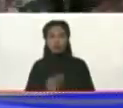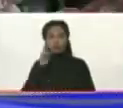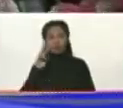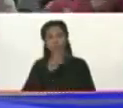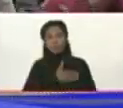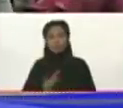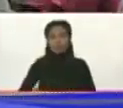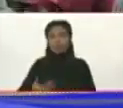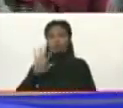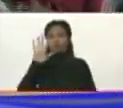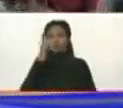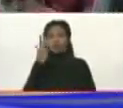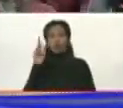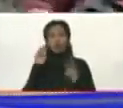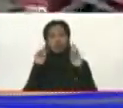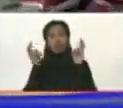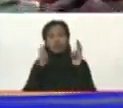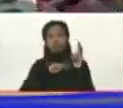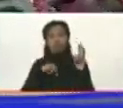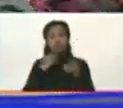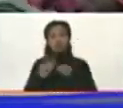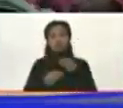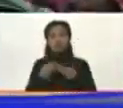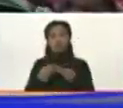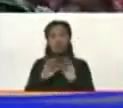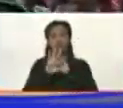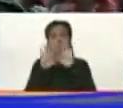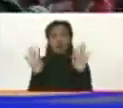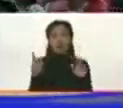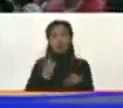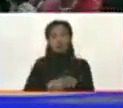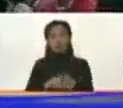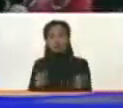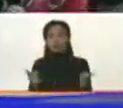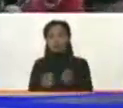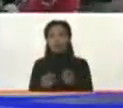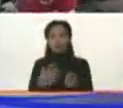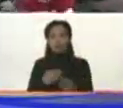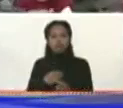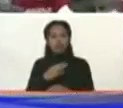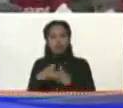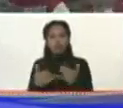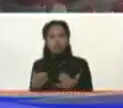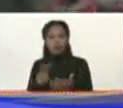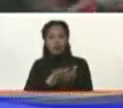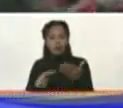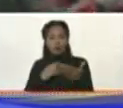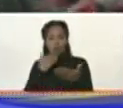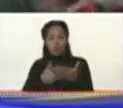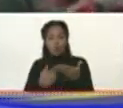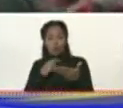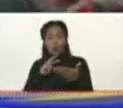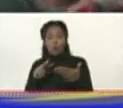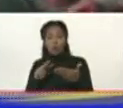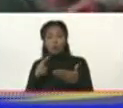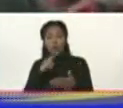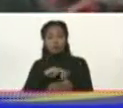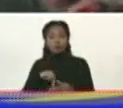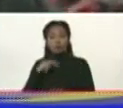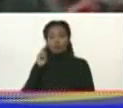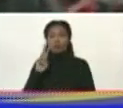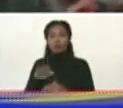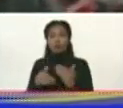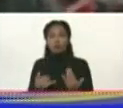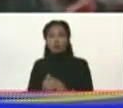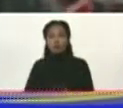presidente, los 5 temas que tratamos. Y aunque por supuesto el tiempo no da para leer nuestra declaración, sin embargo allí